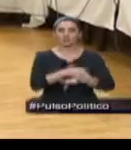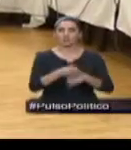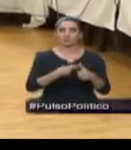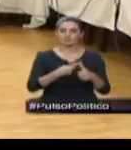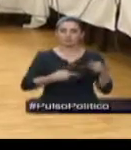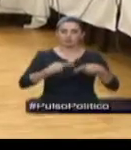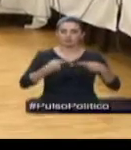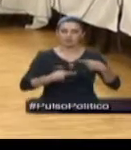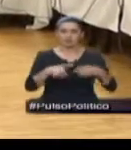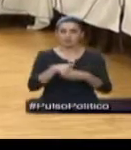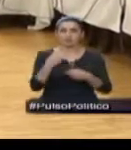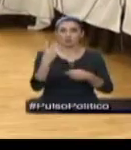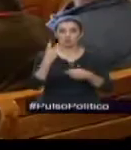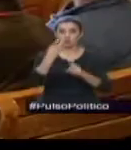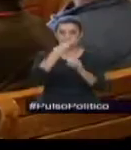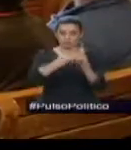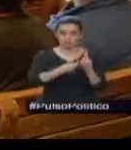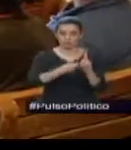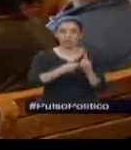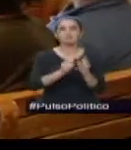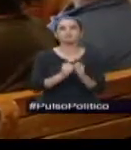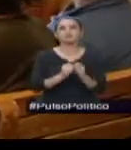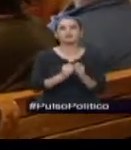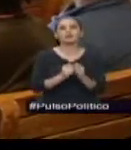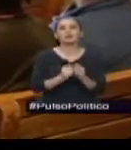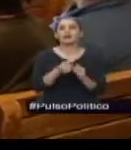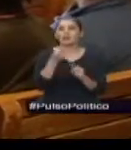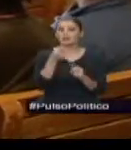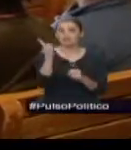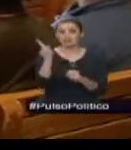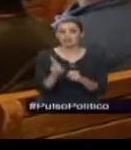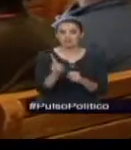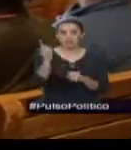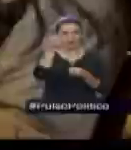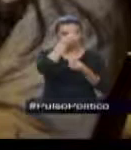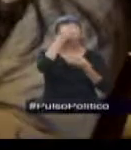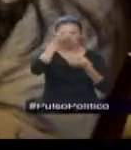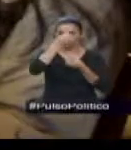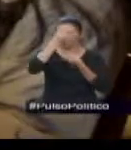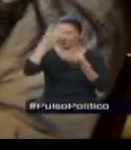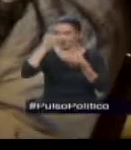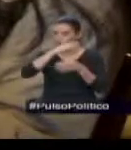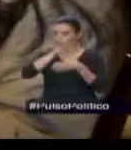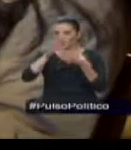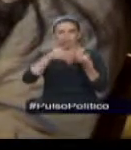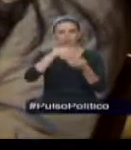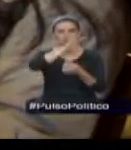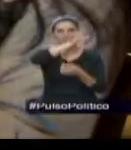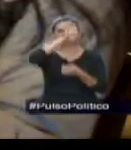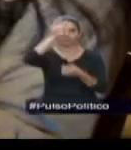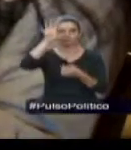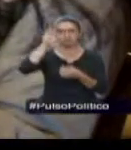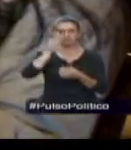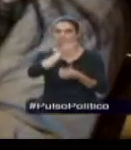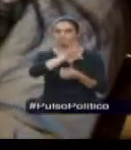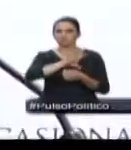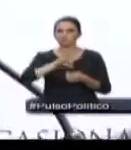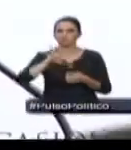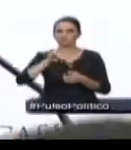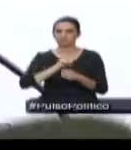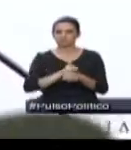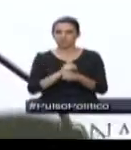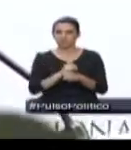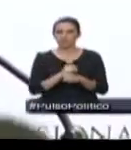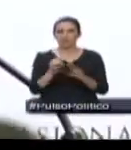doce meses la comisión ocasional traslado a las distintas provincias del país el análisis y discusión de las 16 enmiendas la